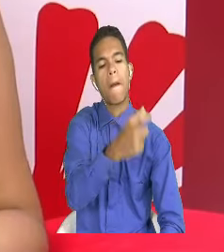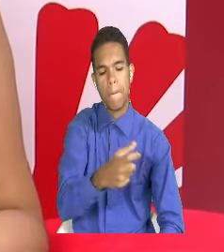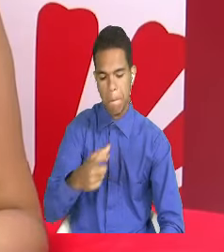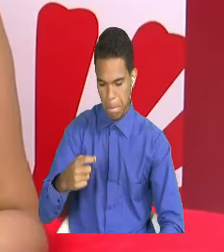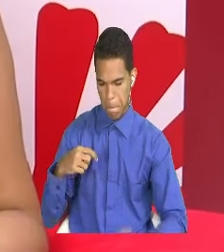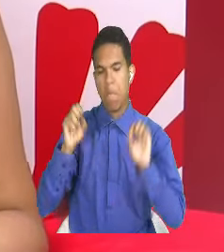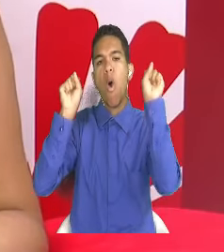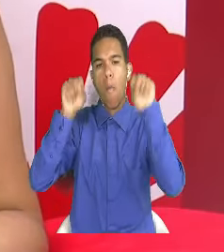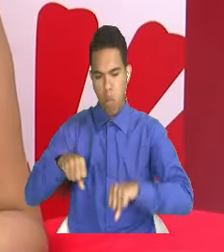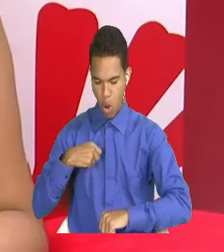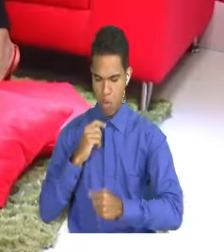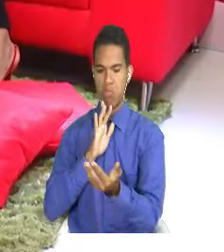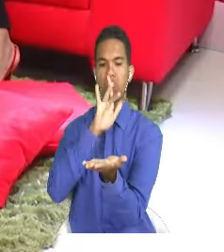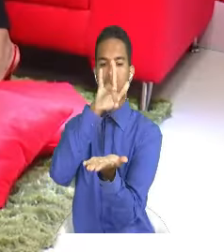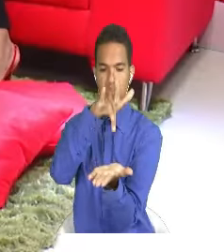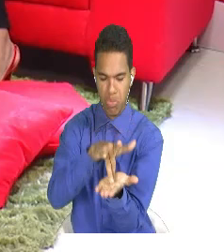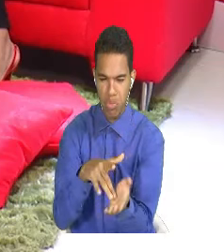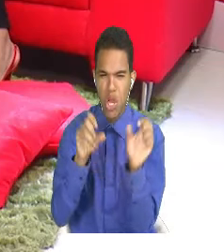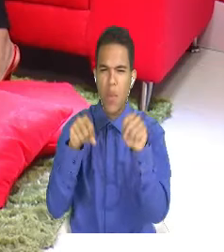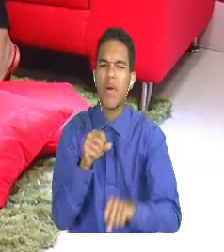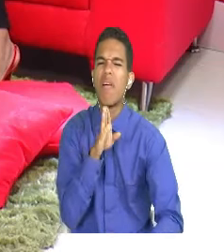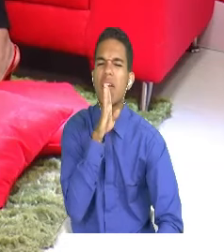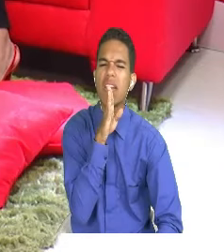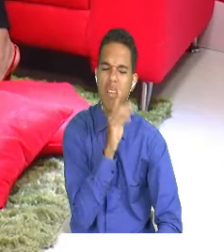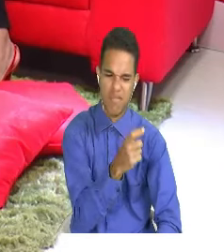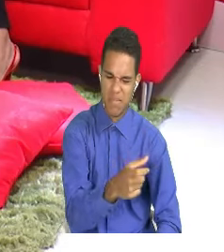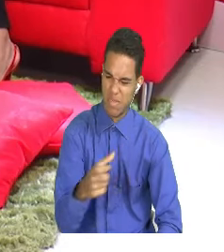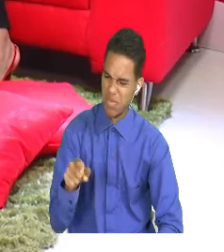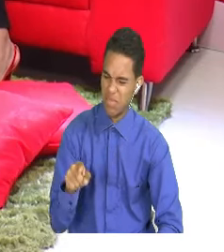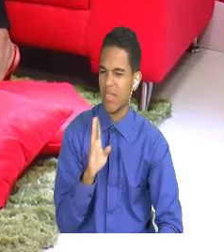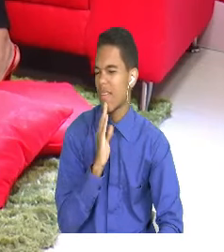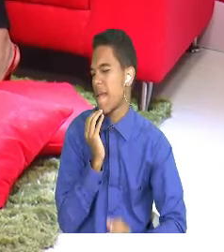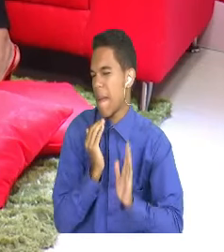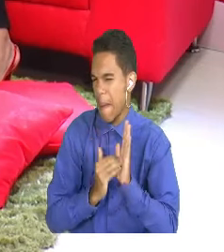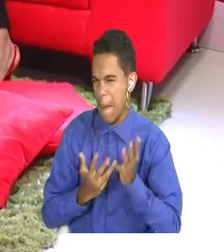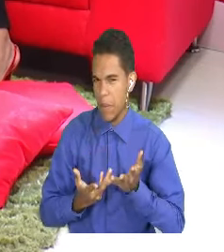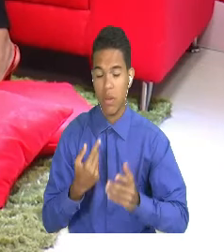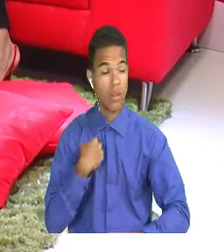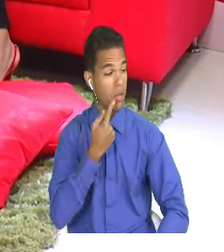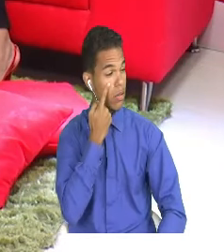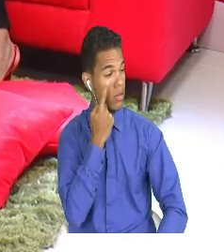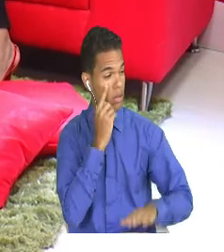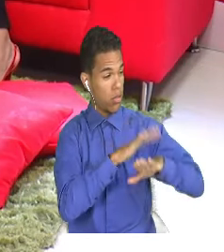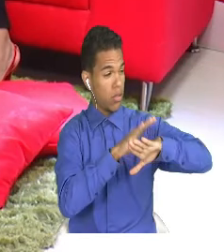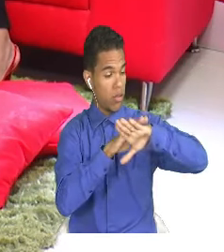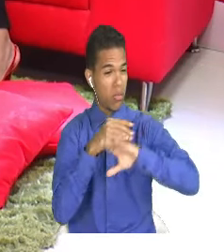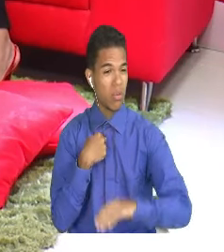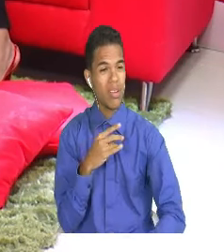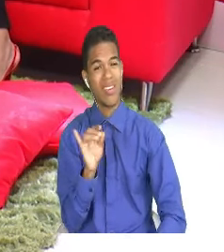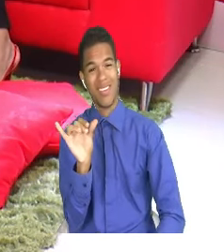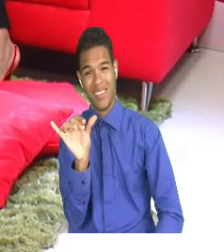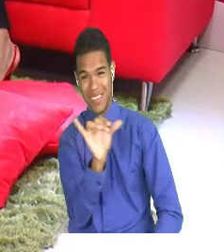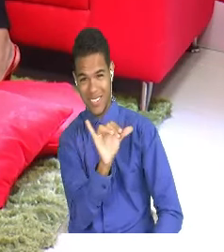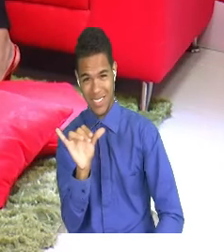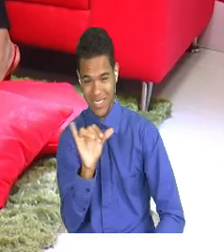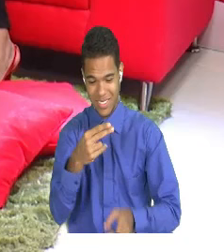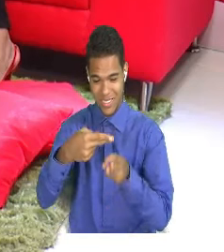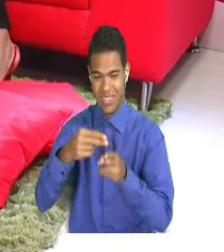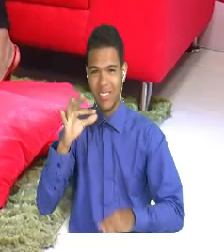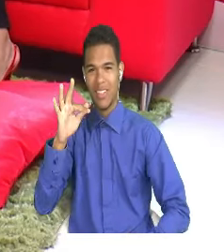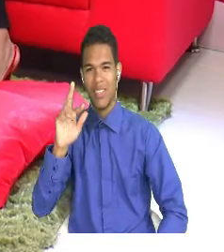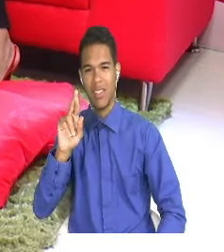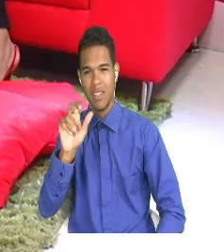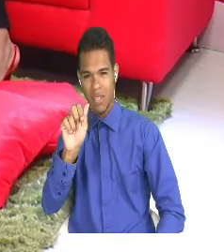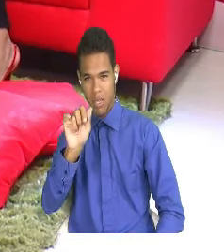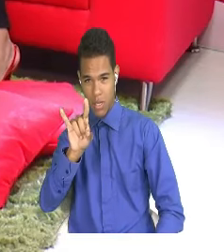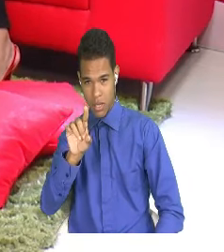Clínica Reina Lucía. Bueno, inicialmente, como estamos enfocados en el tema de trauma, estamos encaminados a